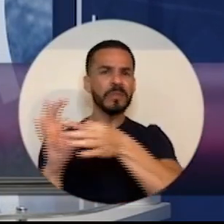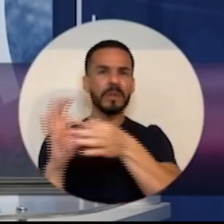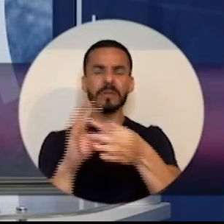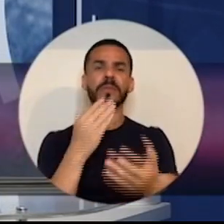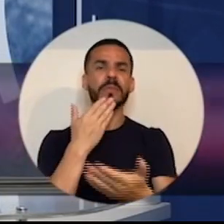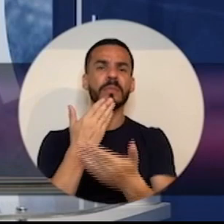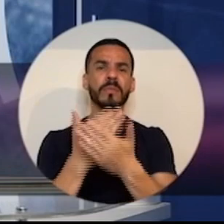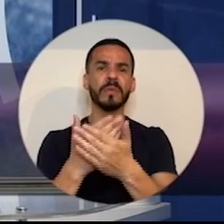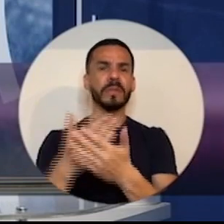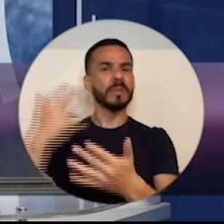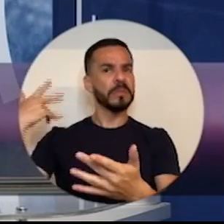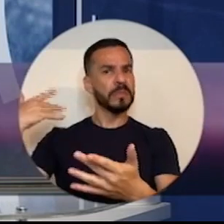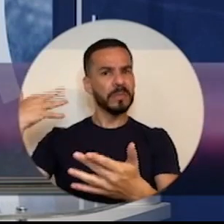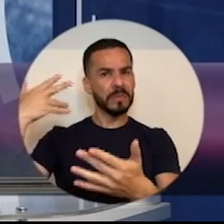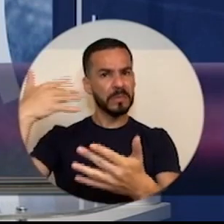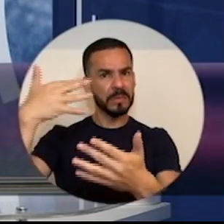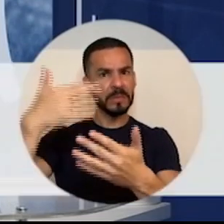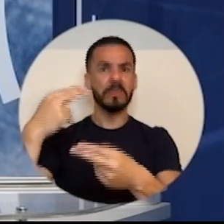de 530,000.